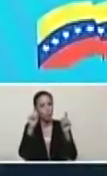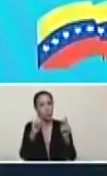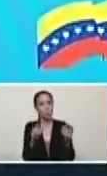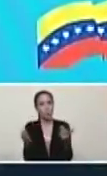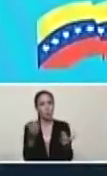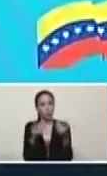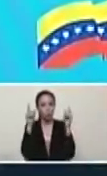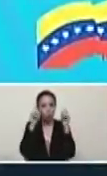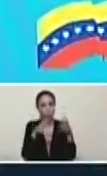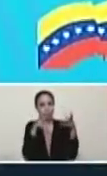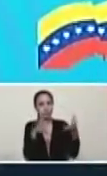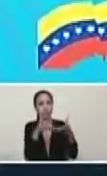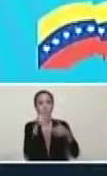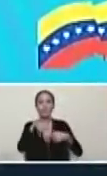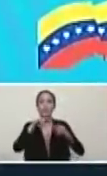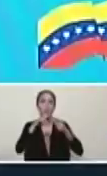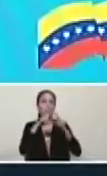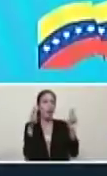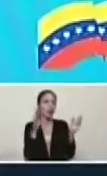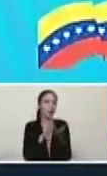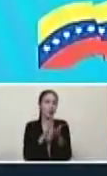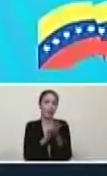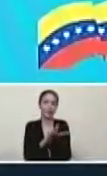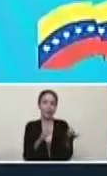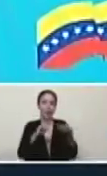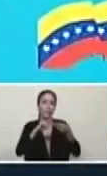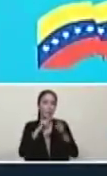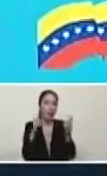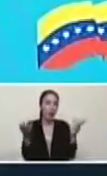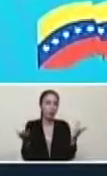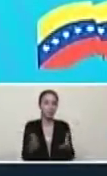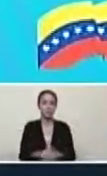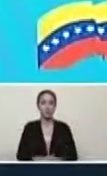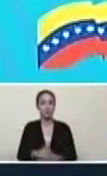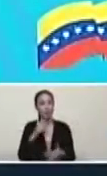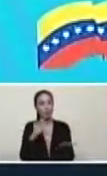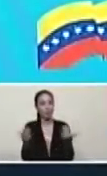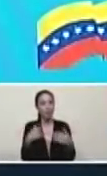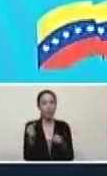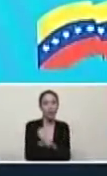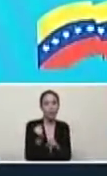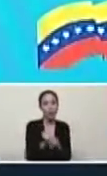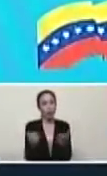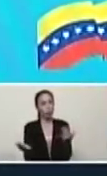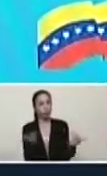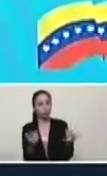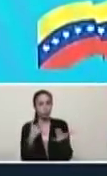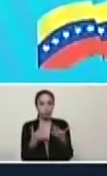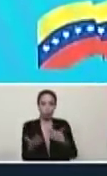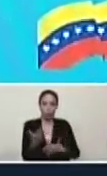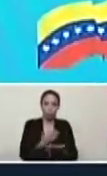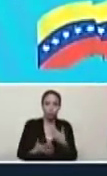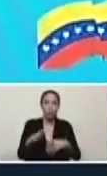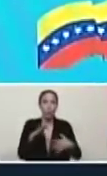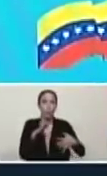Nosotros en Venezuela lo que queremos es paz, buena vecindad, cooperación internacional, solidaridad.